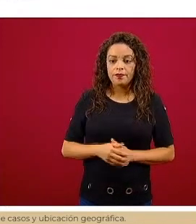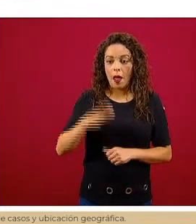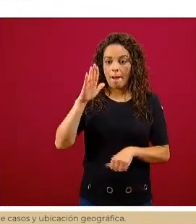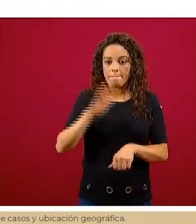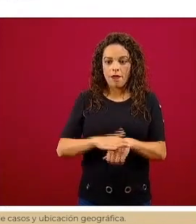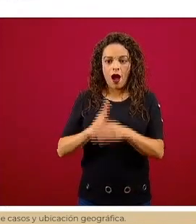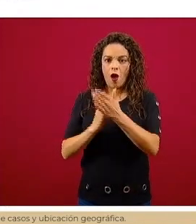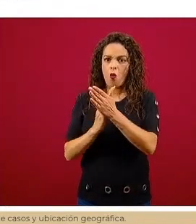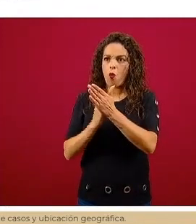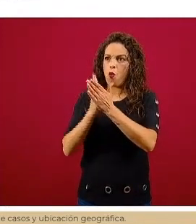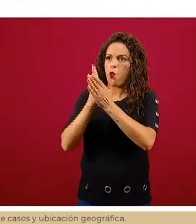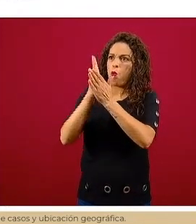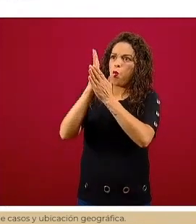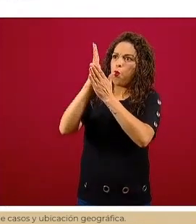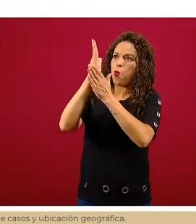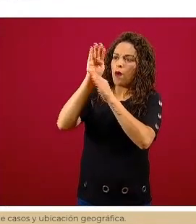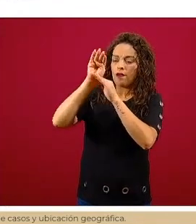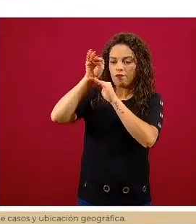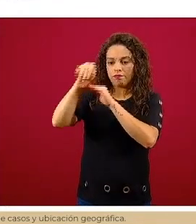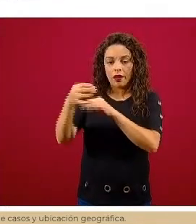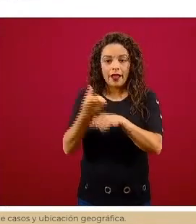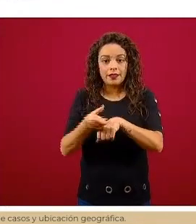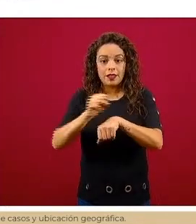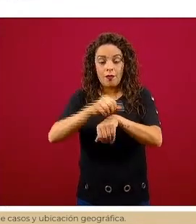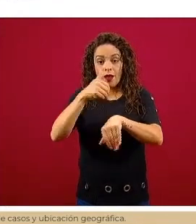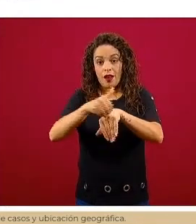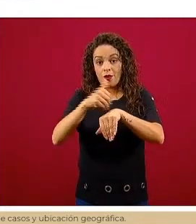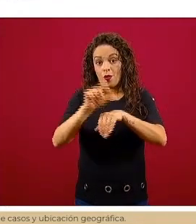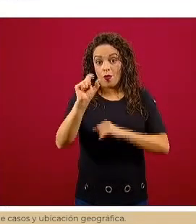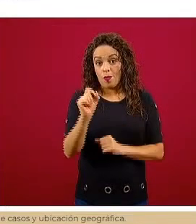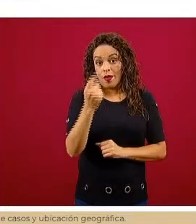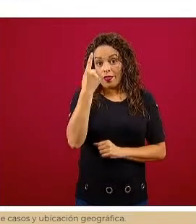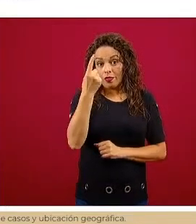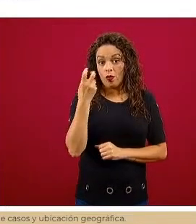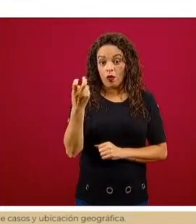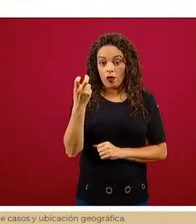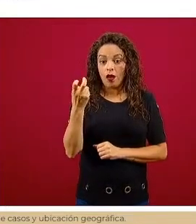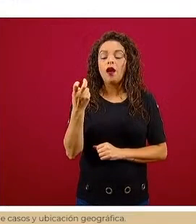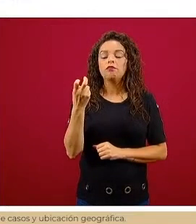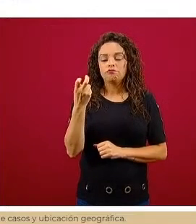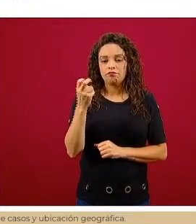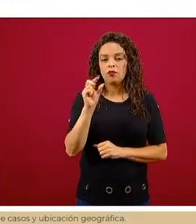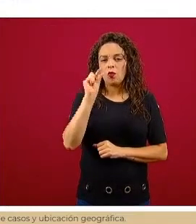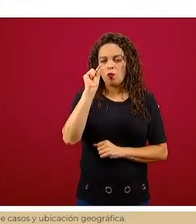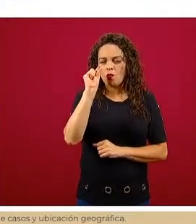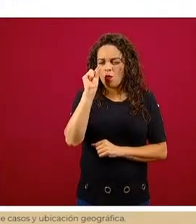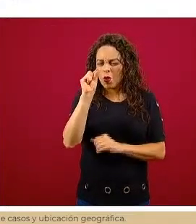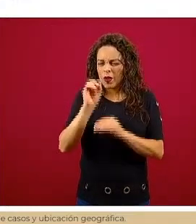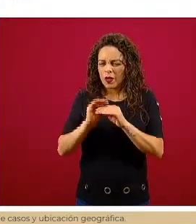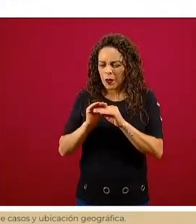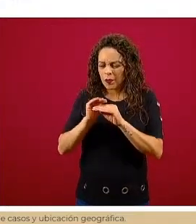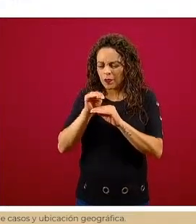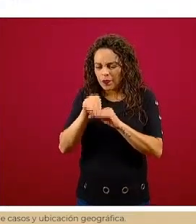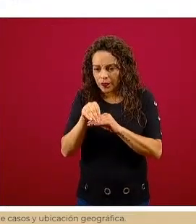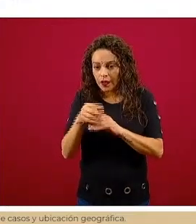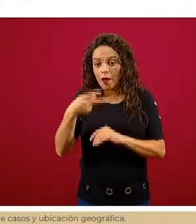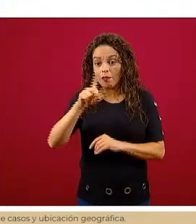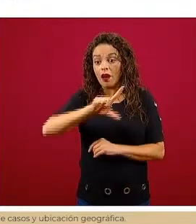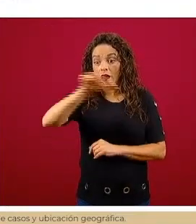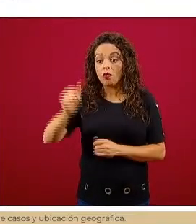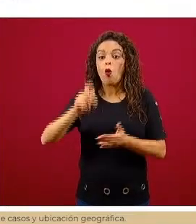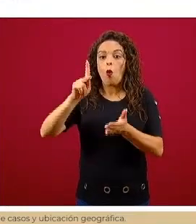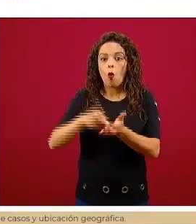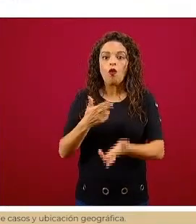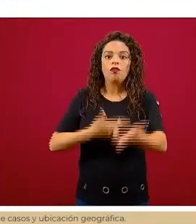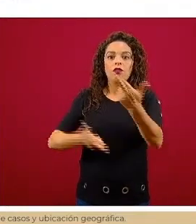alto en la semana 21, se ve el ligero descenso que más bien se convierte en una meseta y que luego nuevamente se vuelve